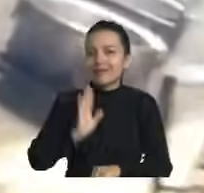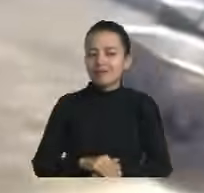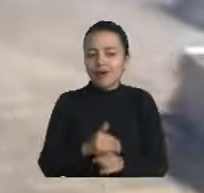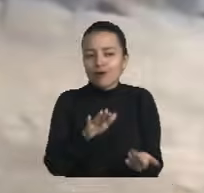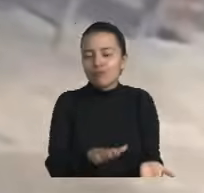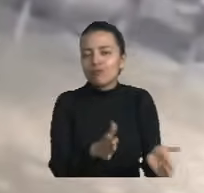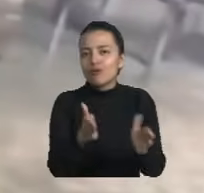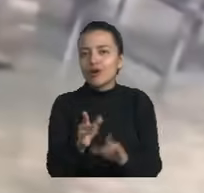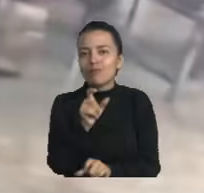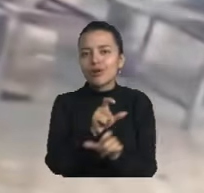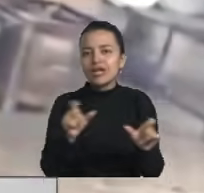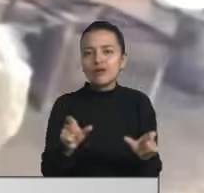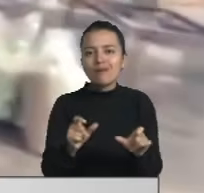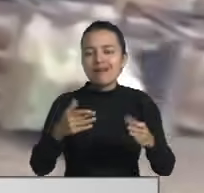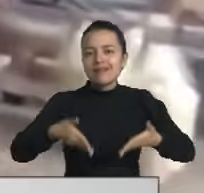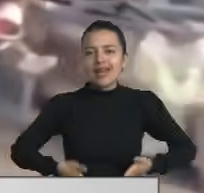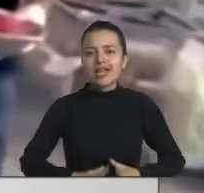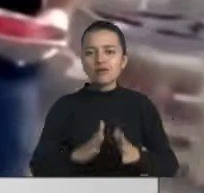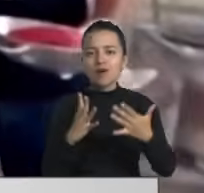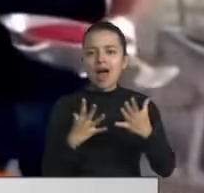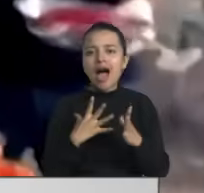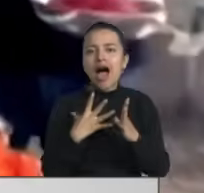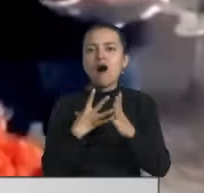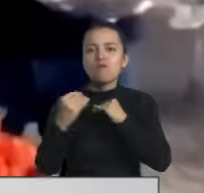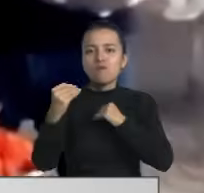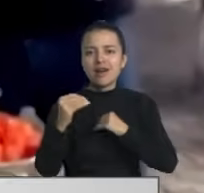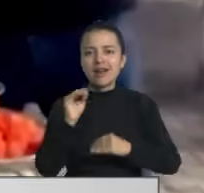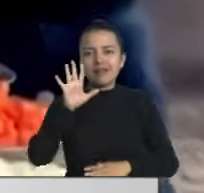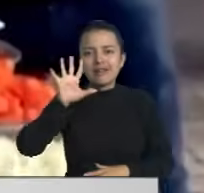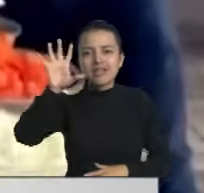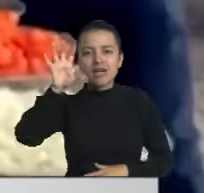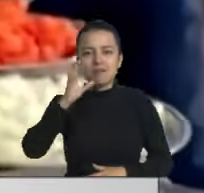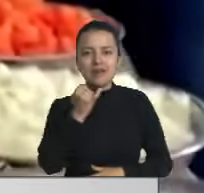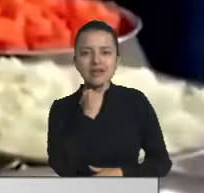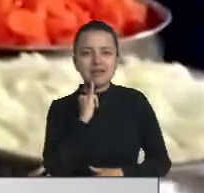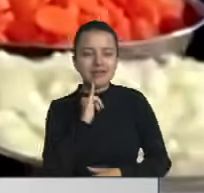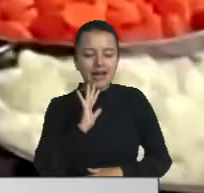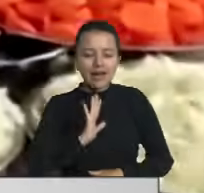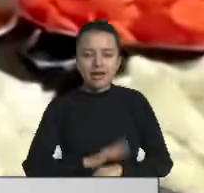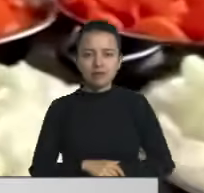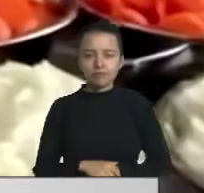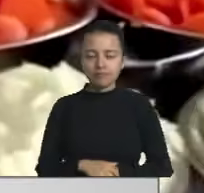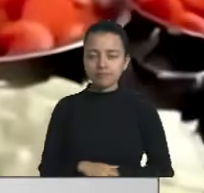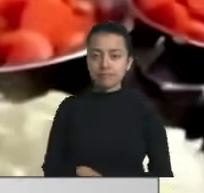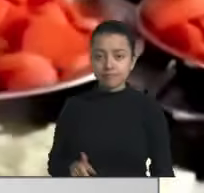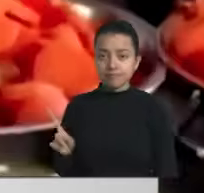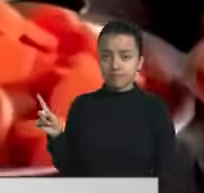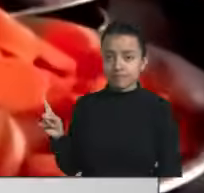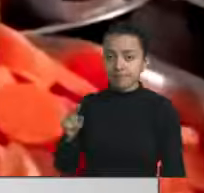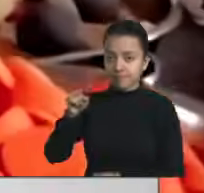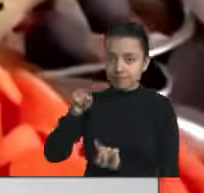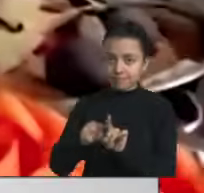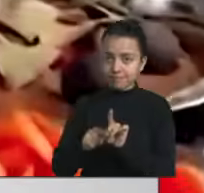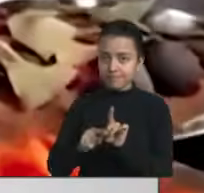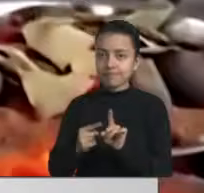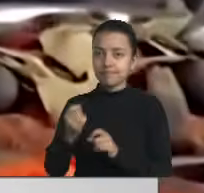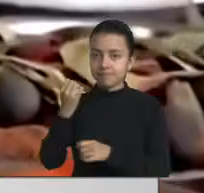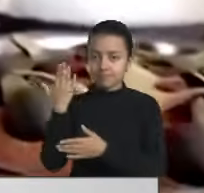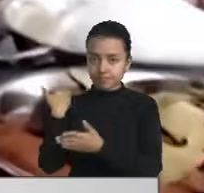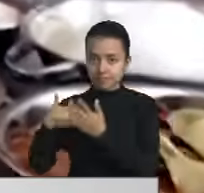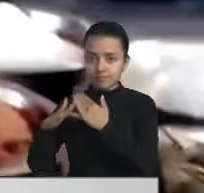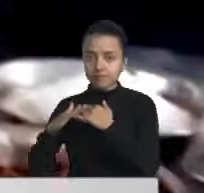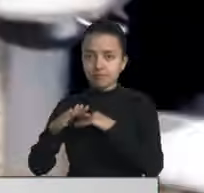Esta ONG ofrece ayuda alimentaria y comidas preparadas a personas necesitadas. El mes pasado sirvieron más de